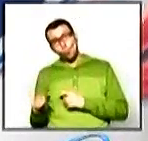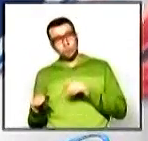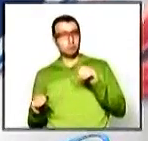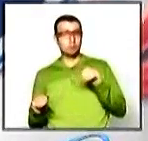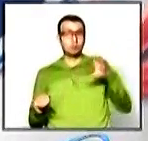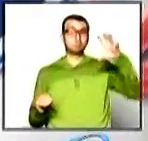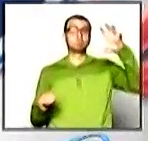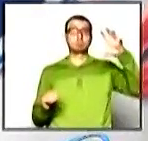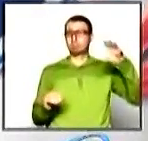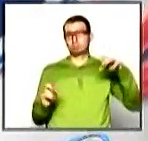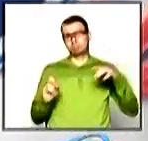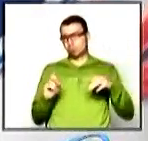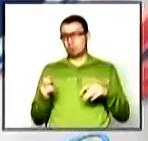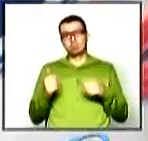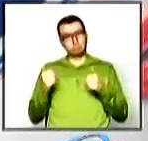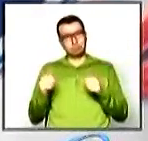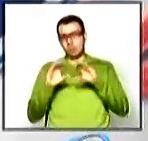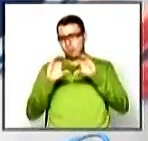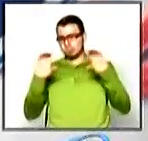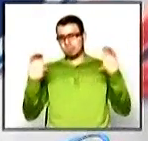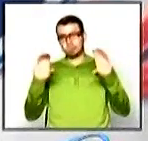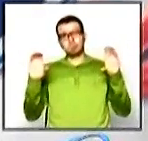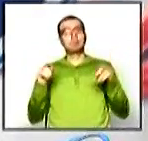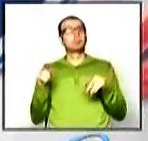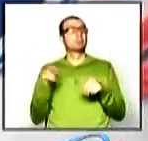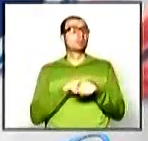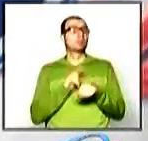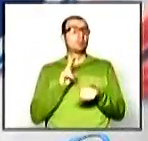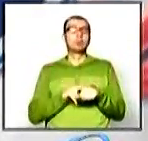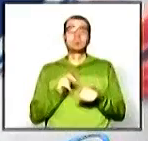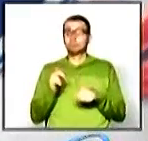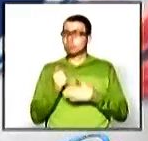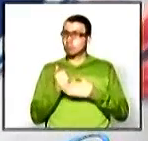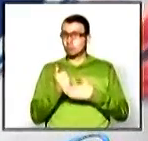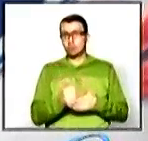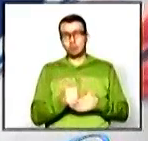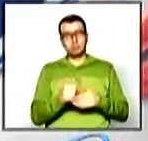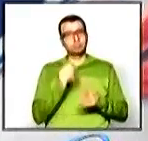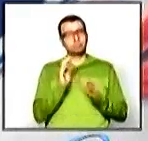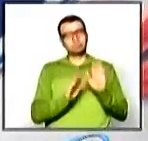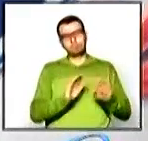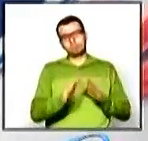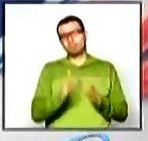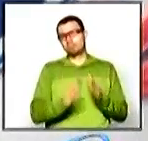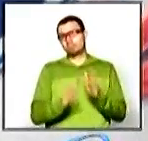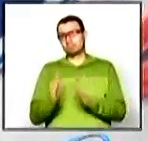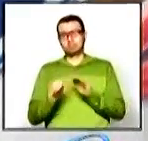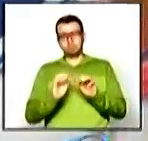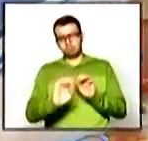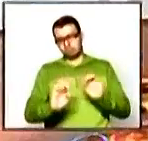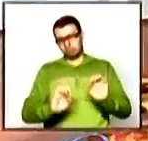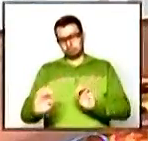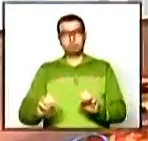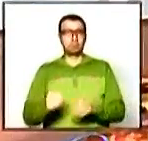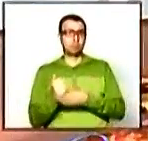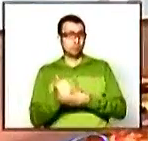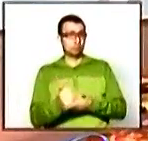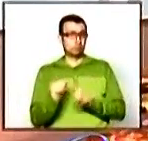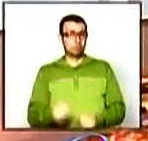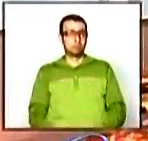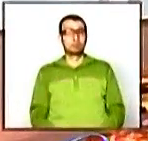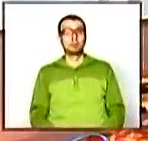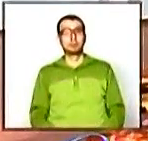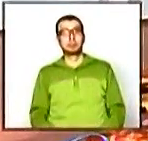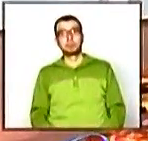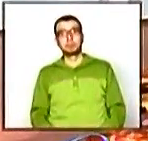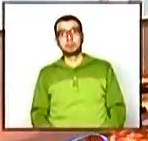de hipotonía muscular, que eso también podemos ayudar bastante con un proceso de masaje. Vamos a bajar los brazos un momento, muy